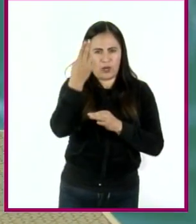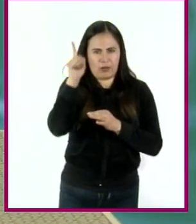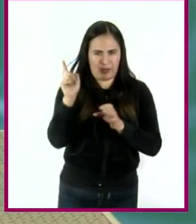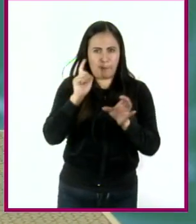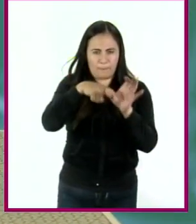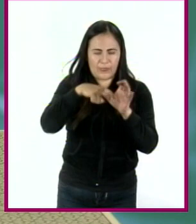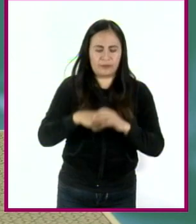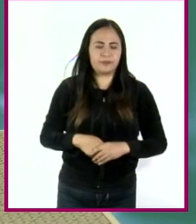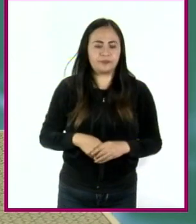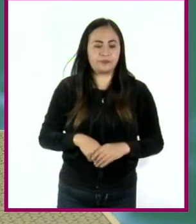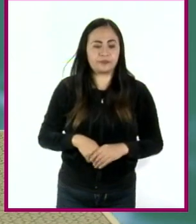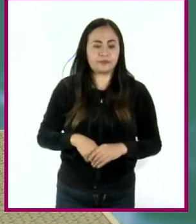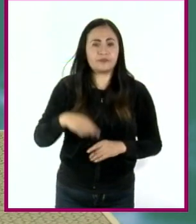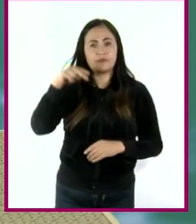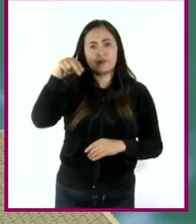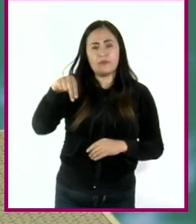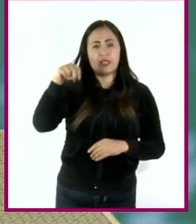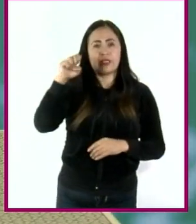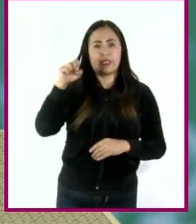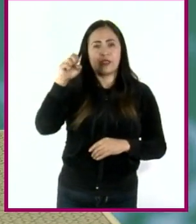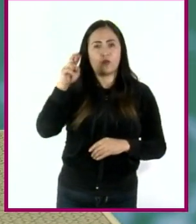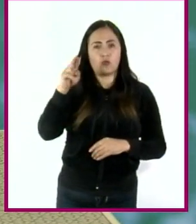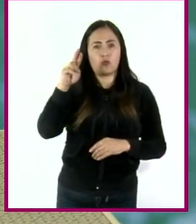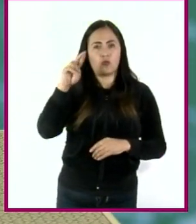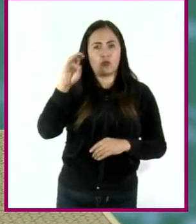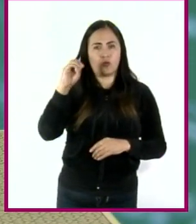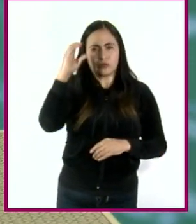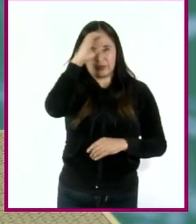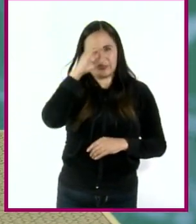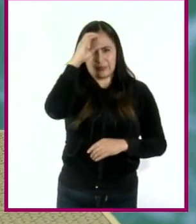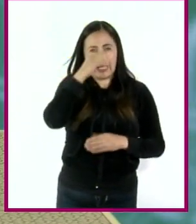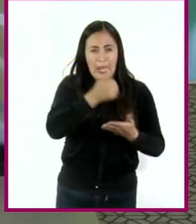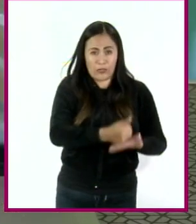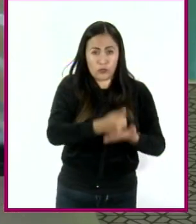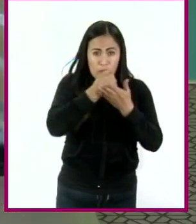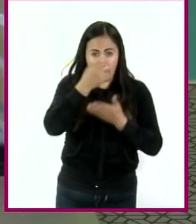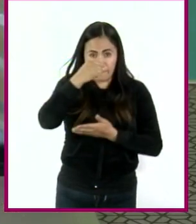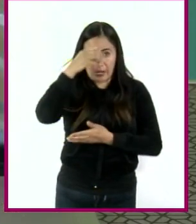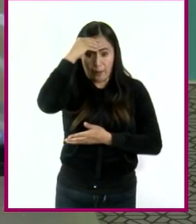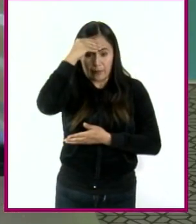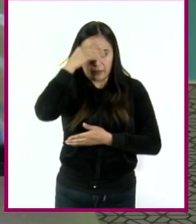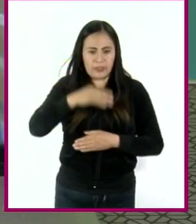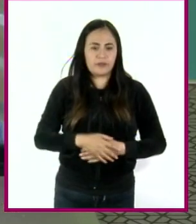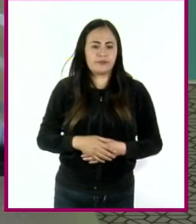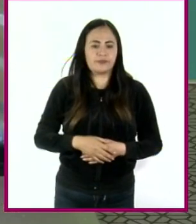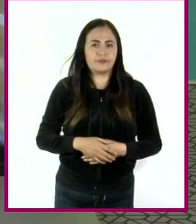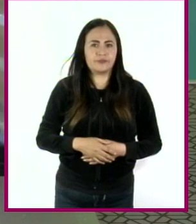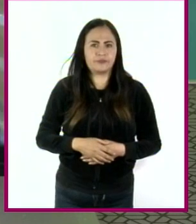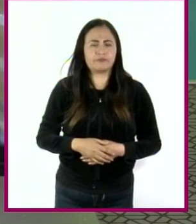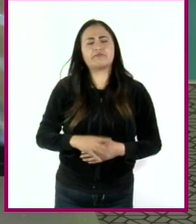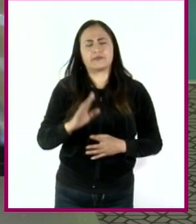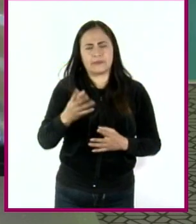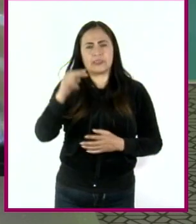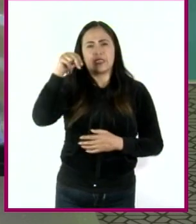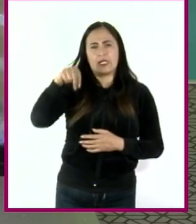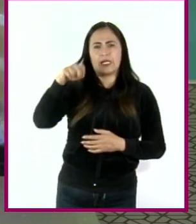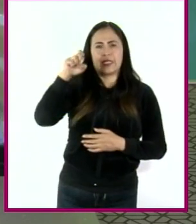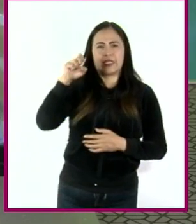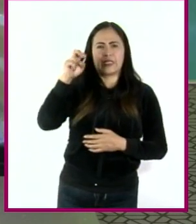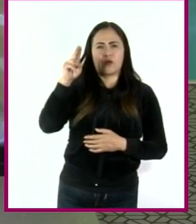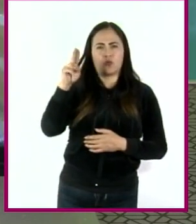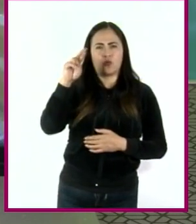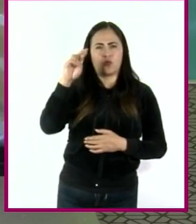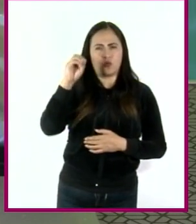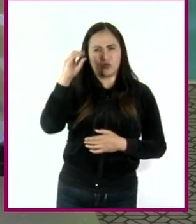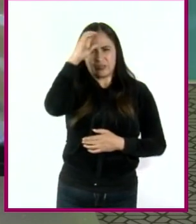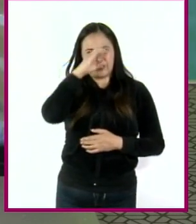¿Es la neurociencia una aliada para mejorar el aprendizaje? La neurociencia estudia el cerebro desde distintos ángulos, desde